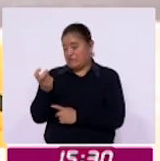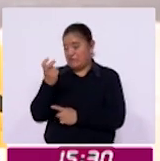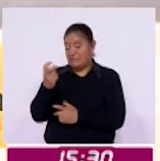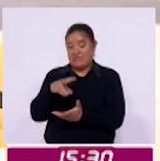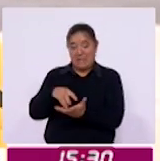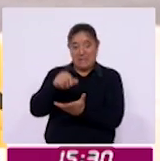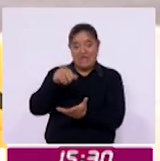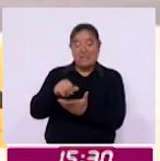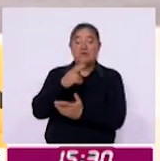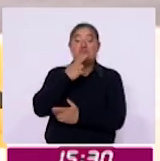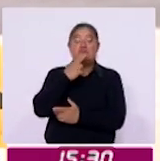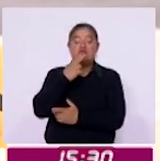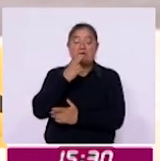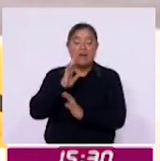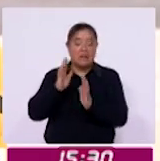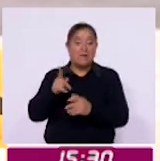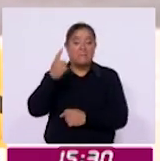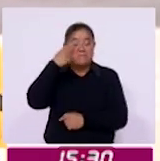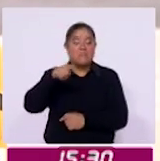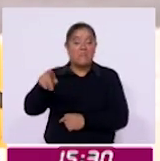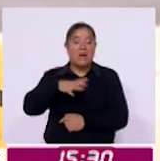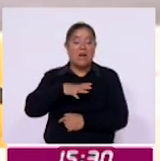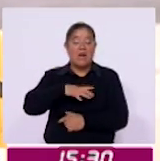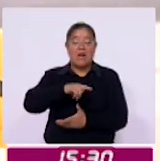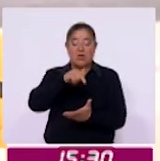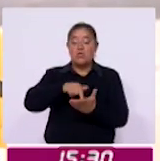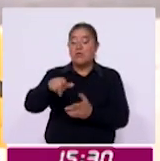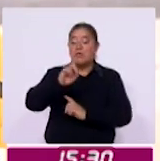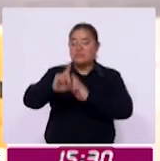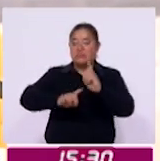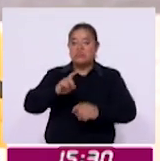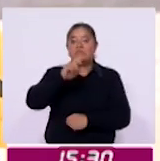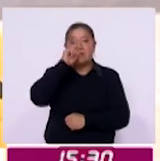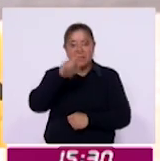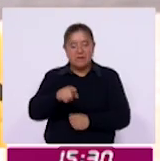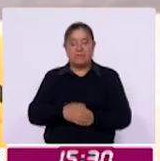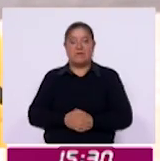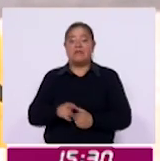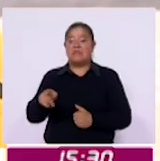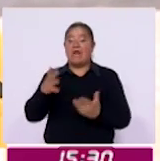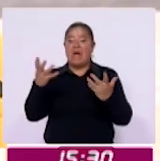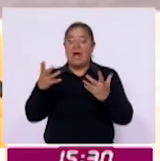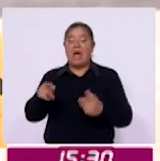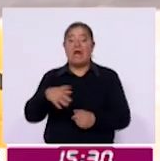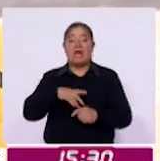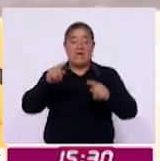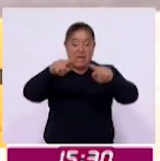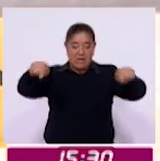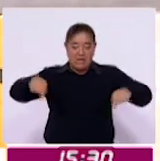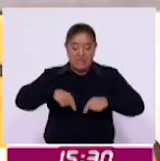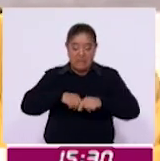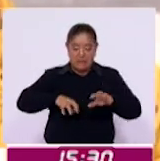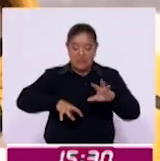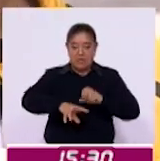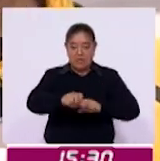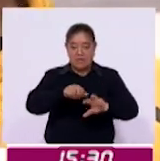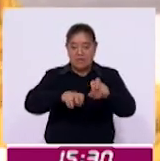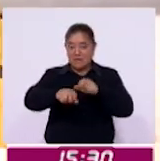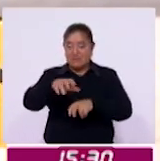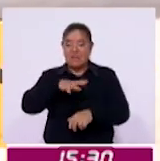se ha utilizado no solamente para generar espacios deportivos, sino también para generar areneros donde se pueden dar procesos